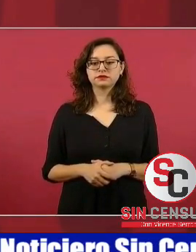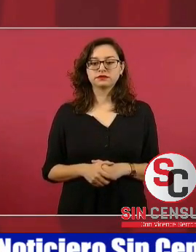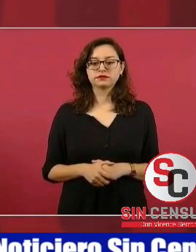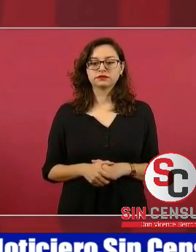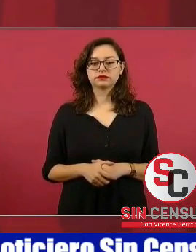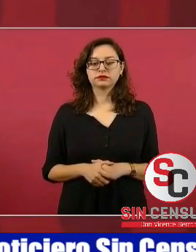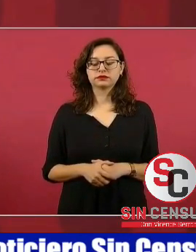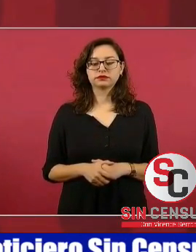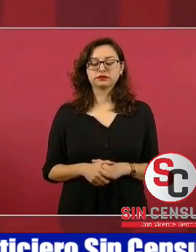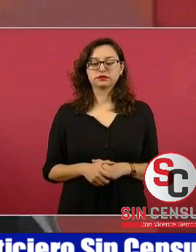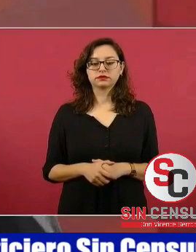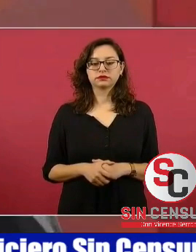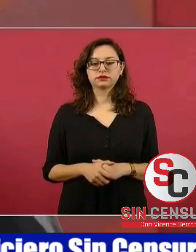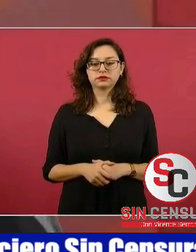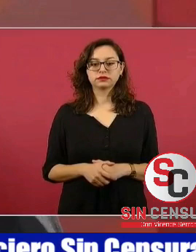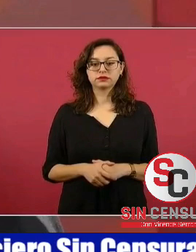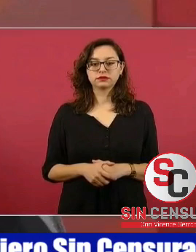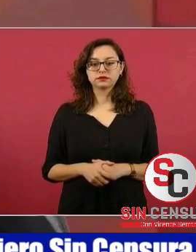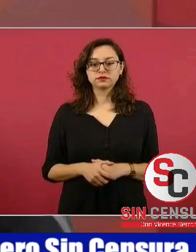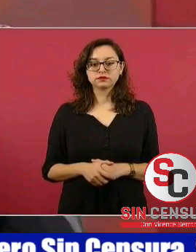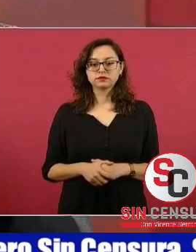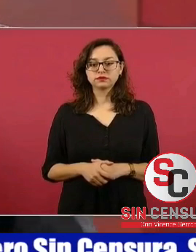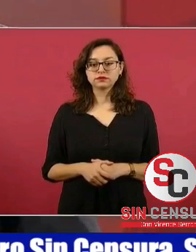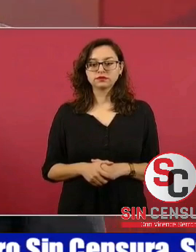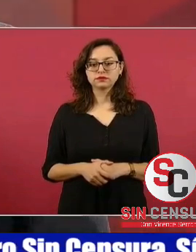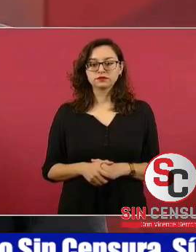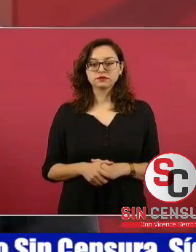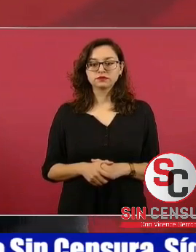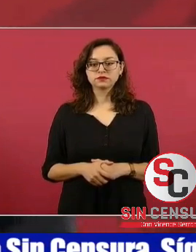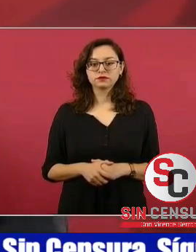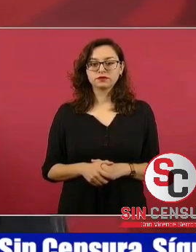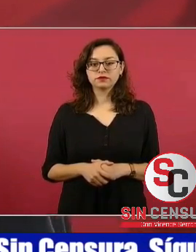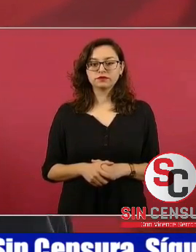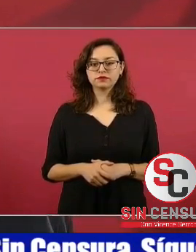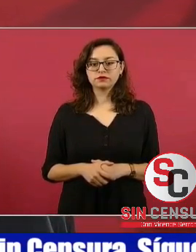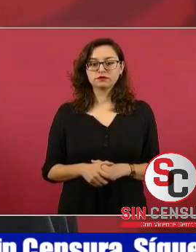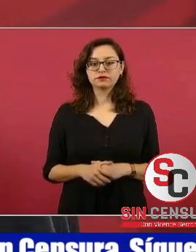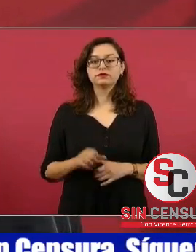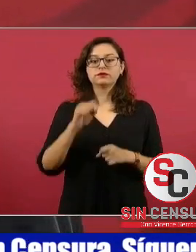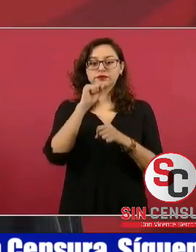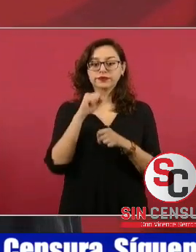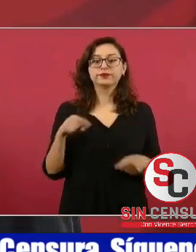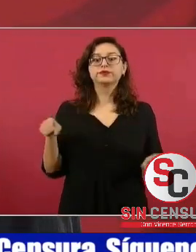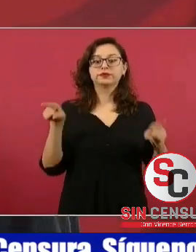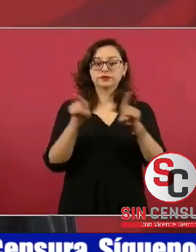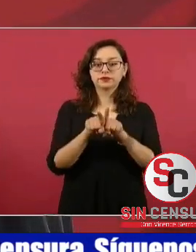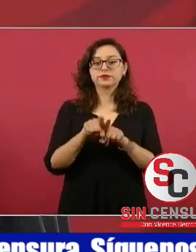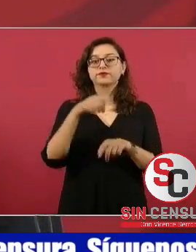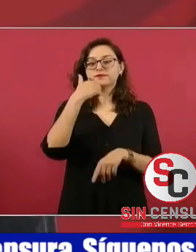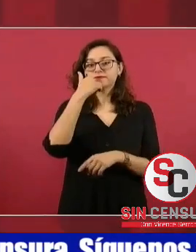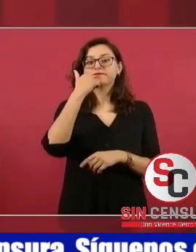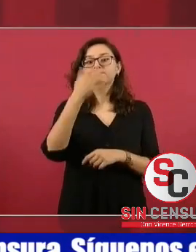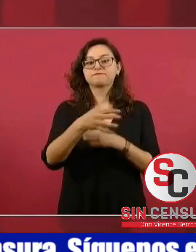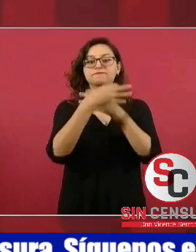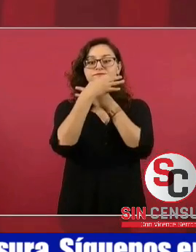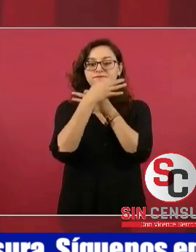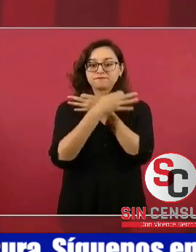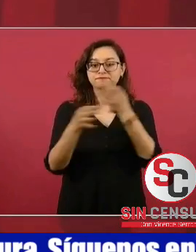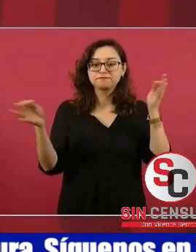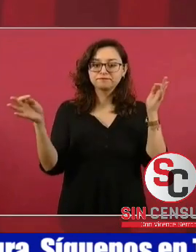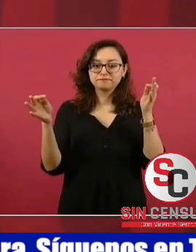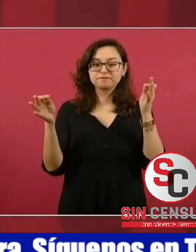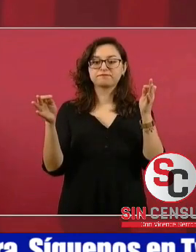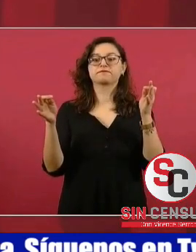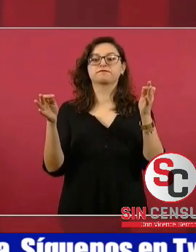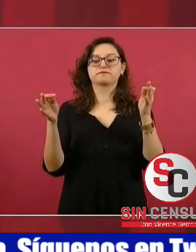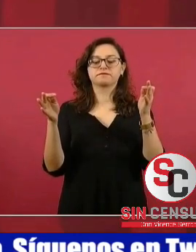como se lo planteábamos aquí en Sin Censura al principio de esta edición, o un obispo o un pastor, decir que se debe responder la violencia con